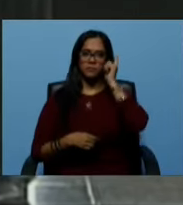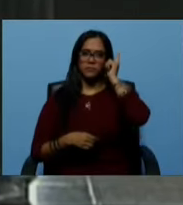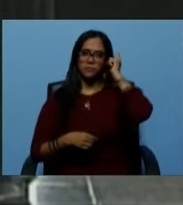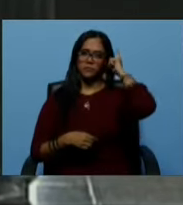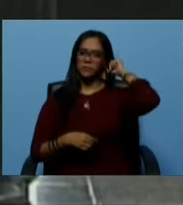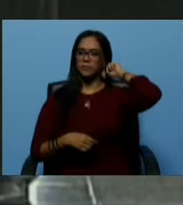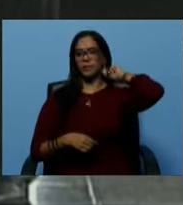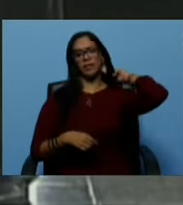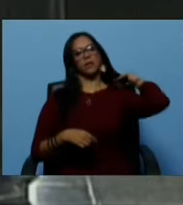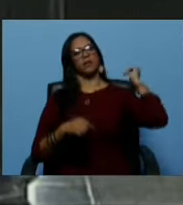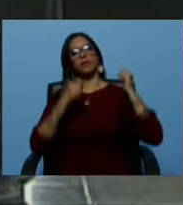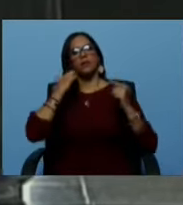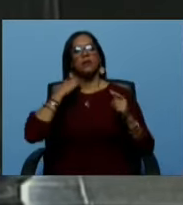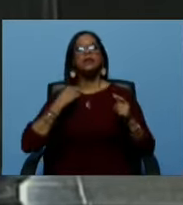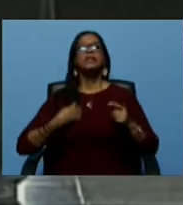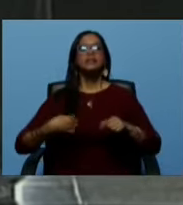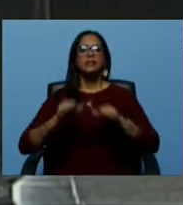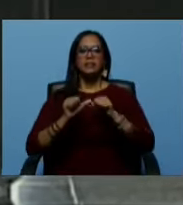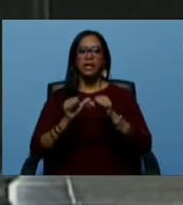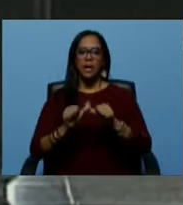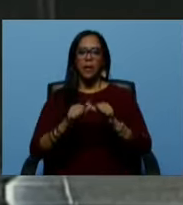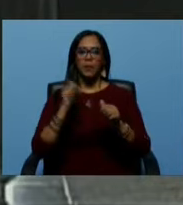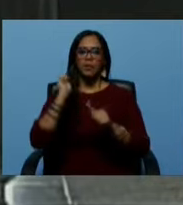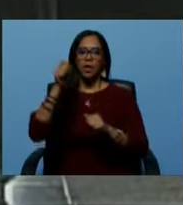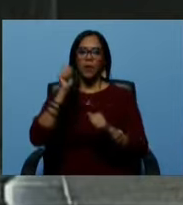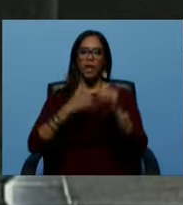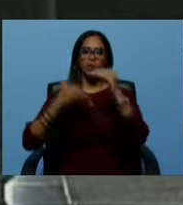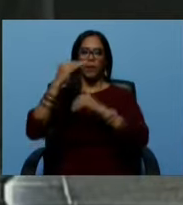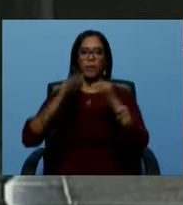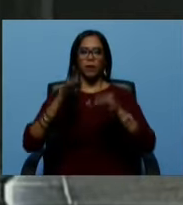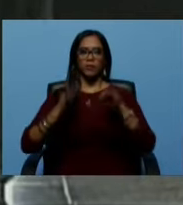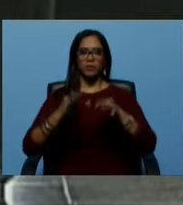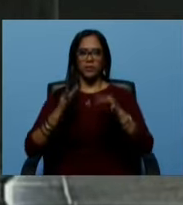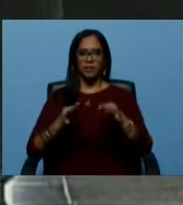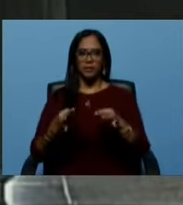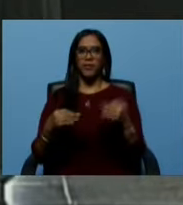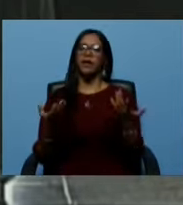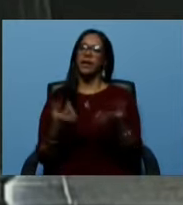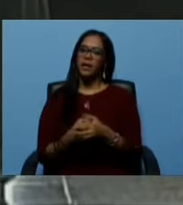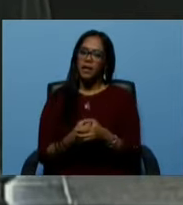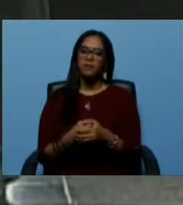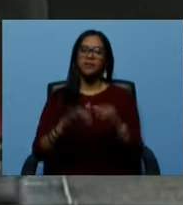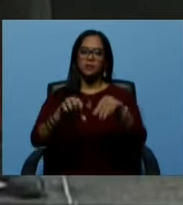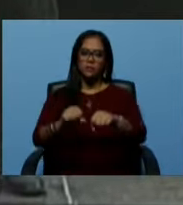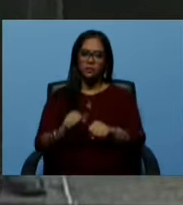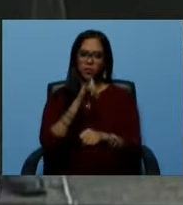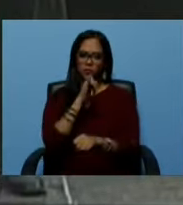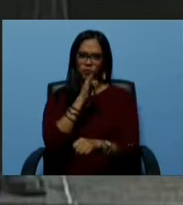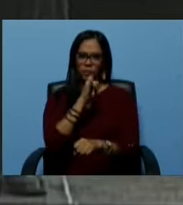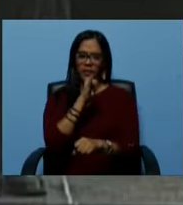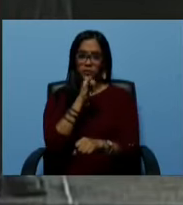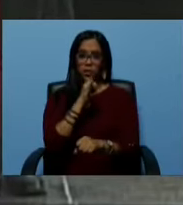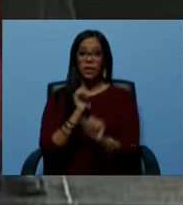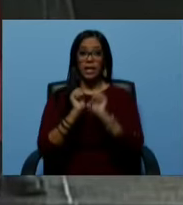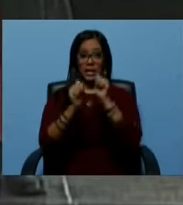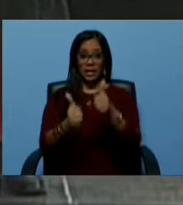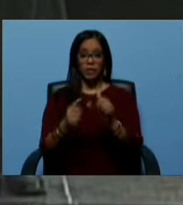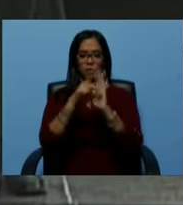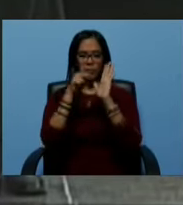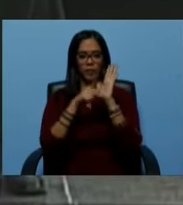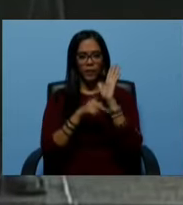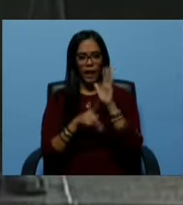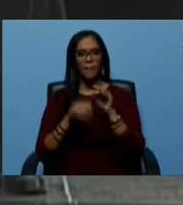Seguimos desde la sede del Tribunal Supremo de Justicia en esta cobertura de lo que ha sido el inicio de este cronograma